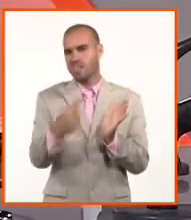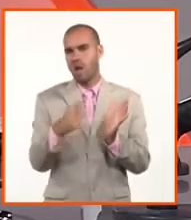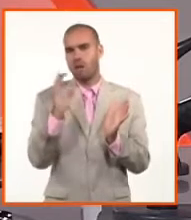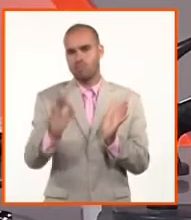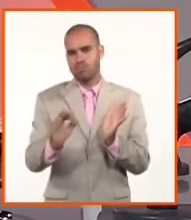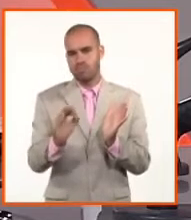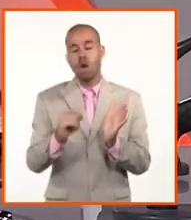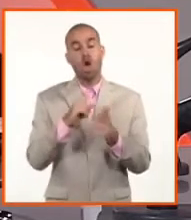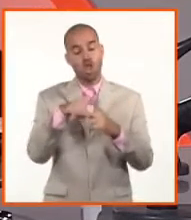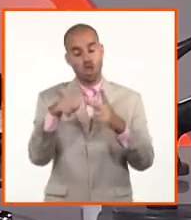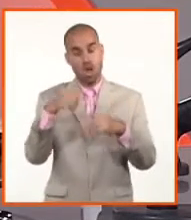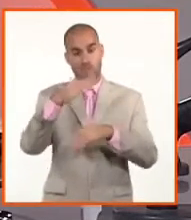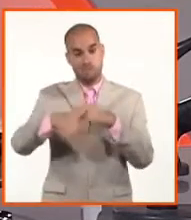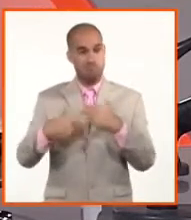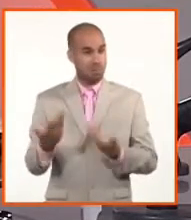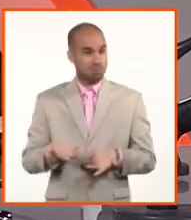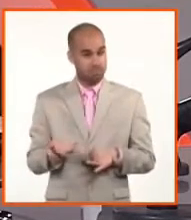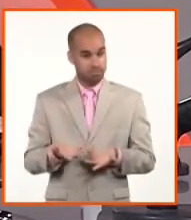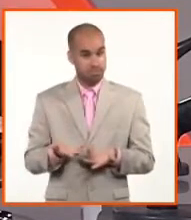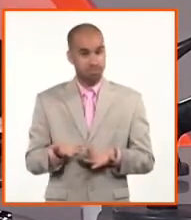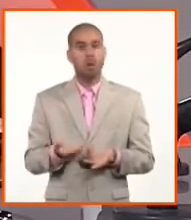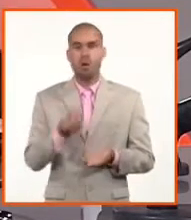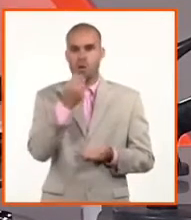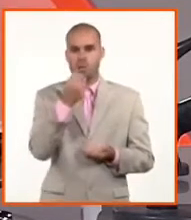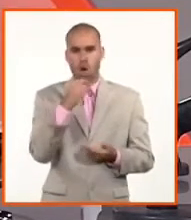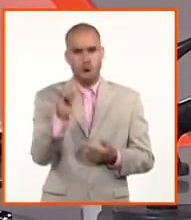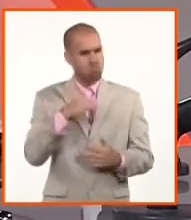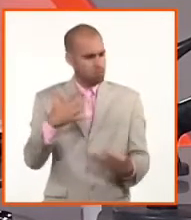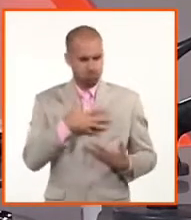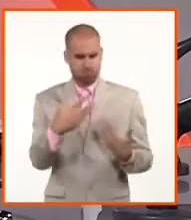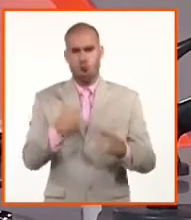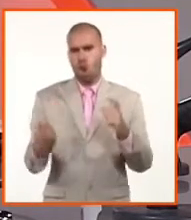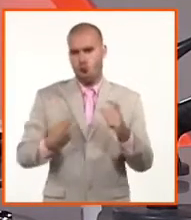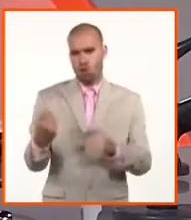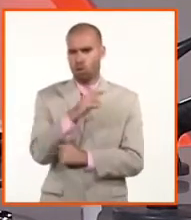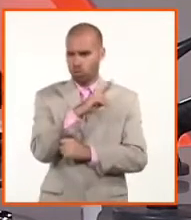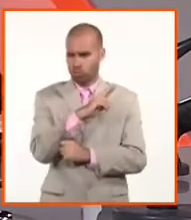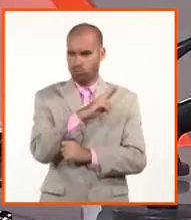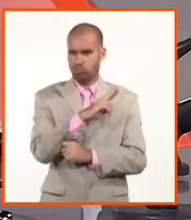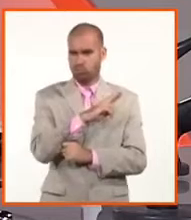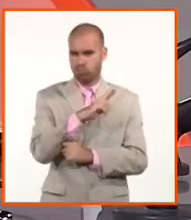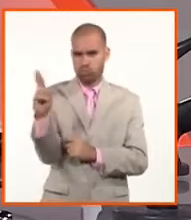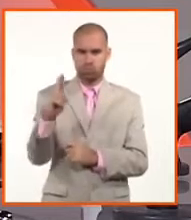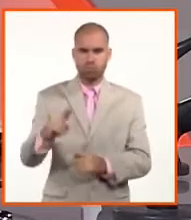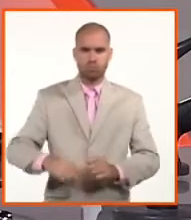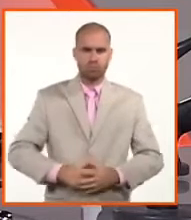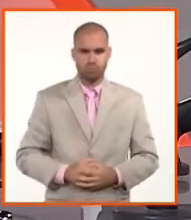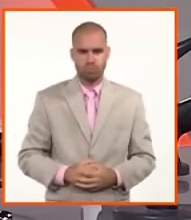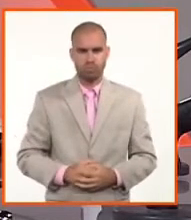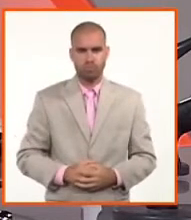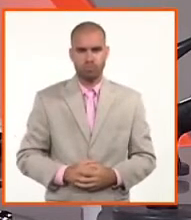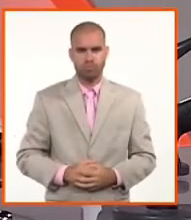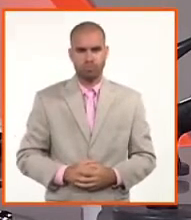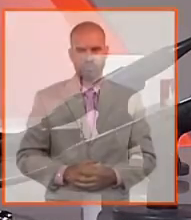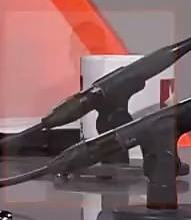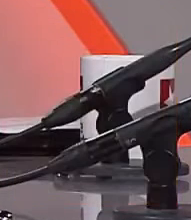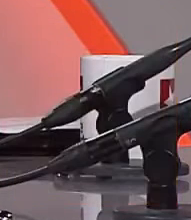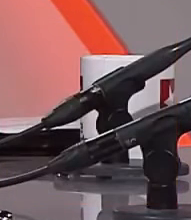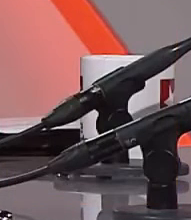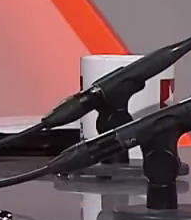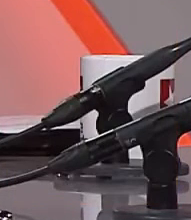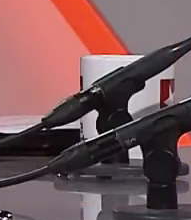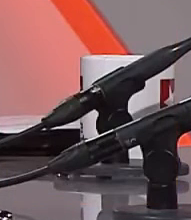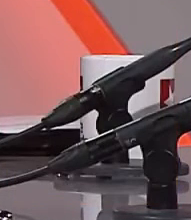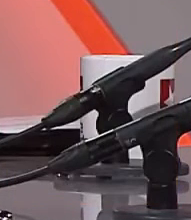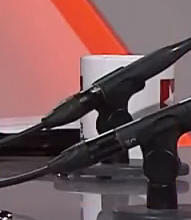a estos jóvenes imberbes a lanzarse a la lucha revolucionaria, además de hacer, por supuesto, la reflexión del por qué